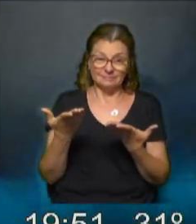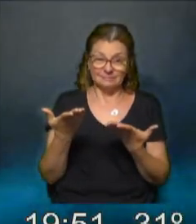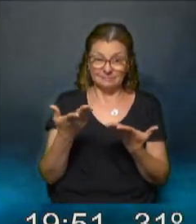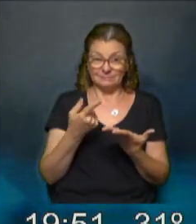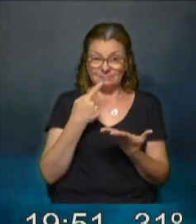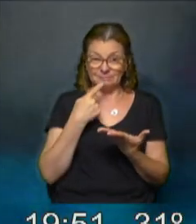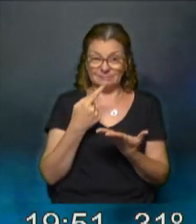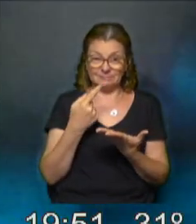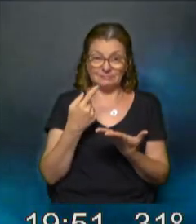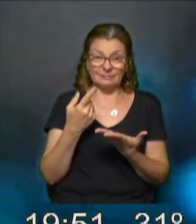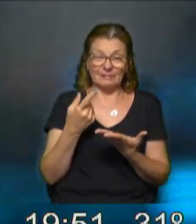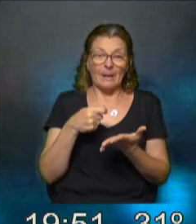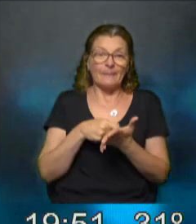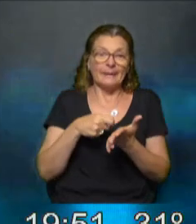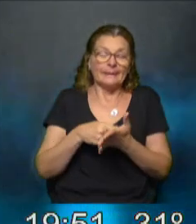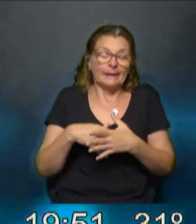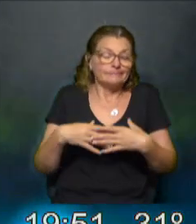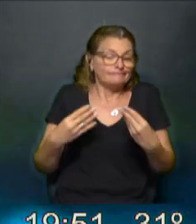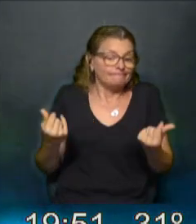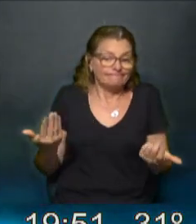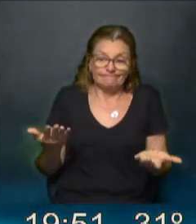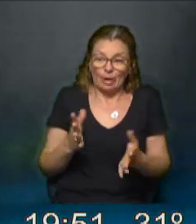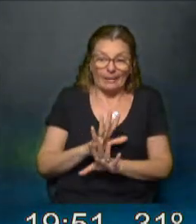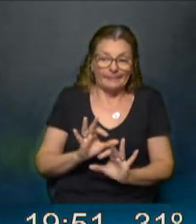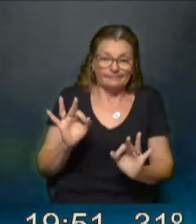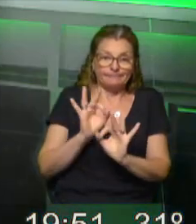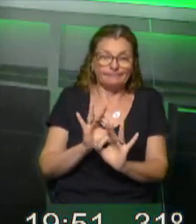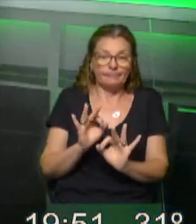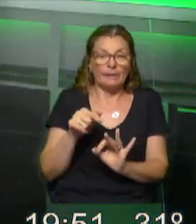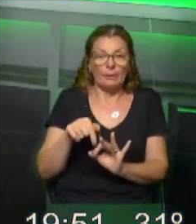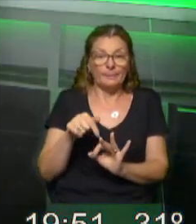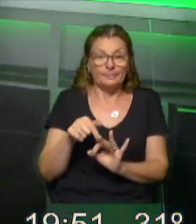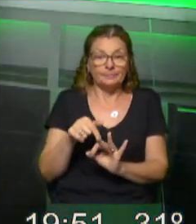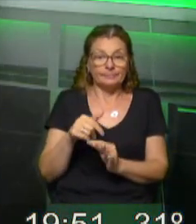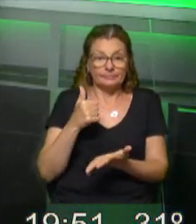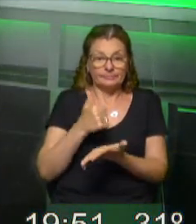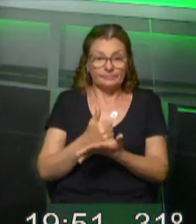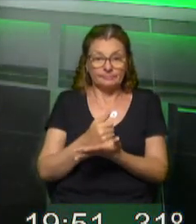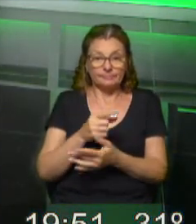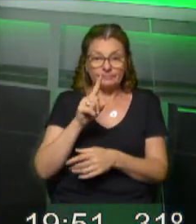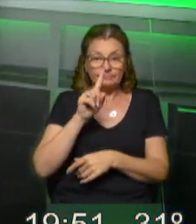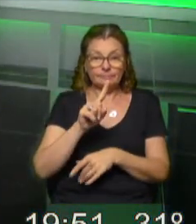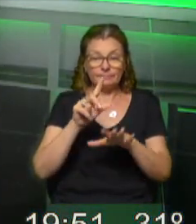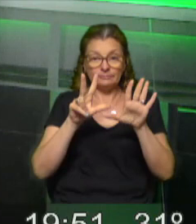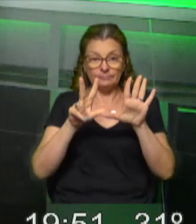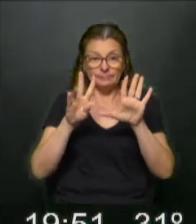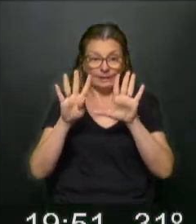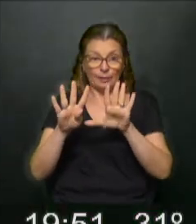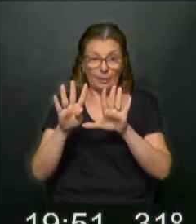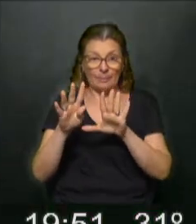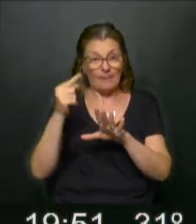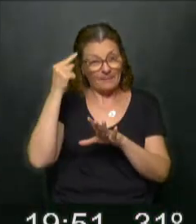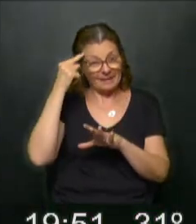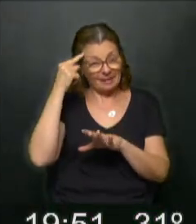de estos episodios directamente la plata deja de tener sentido sí Y hoy por hoy estamos en 189 como pronóstico hacia